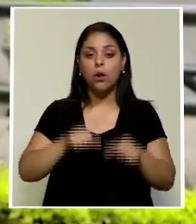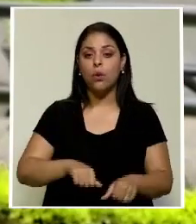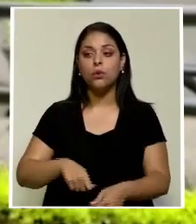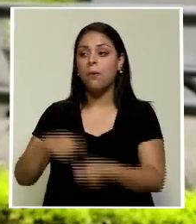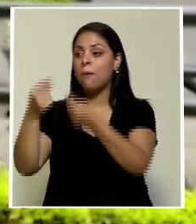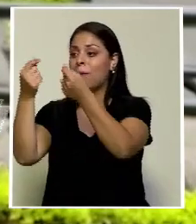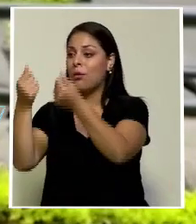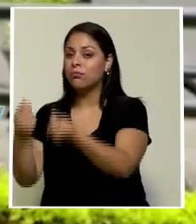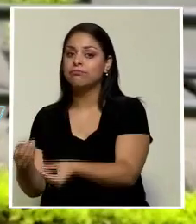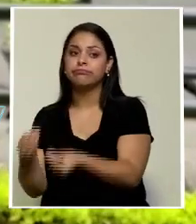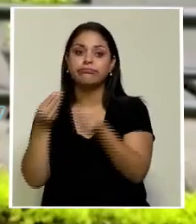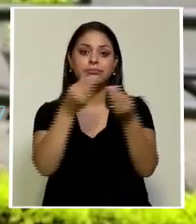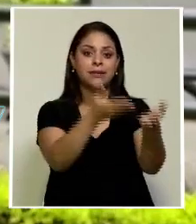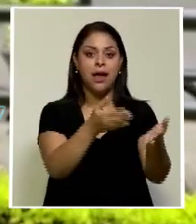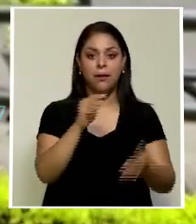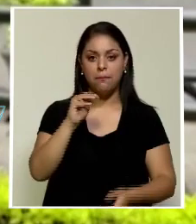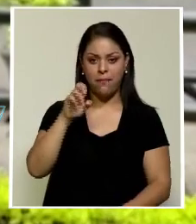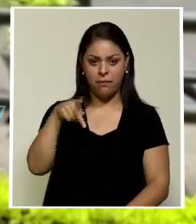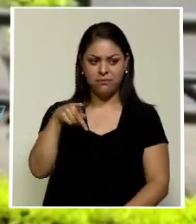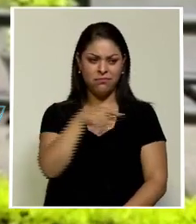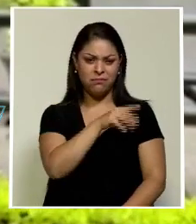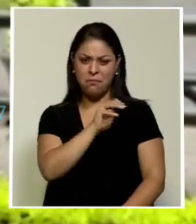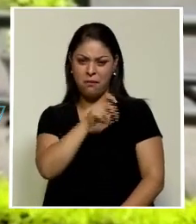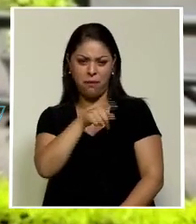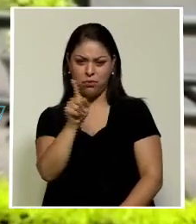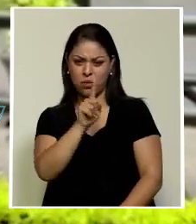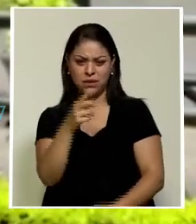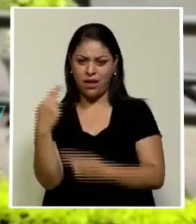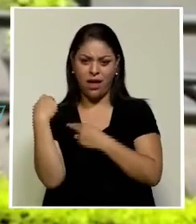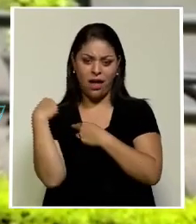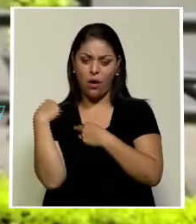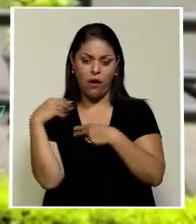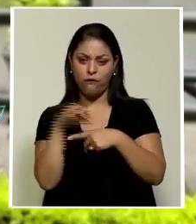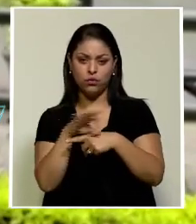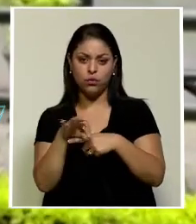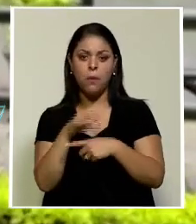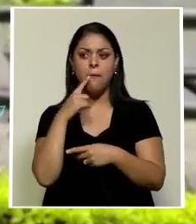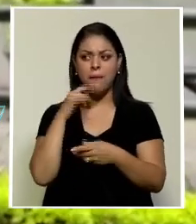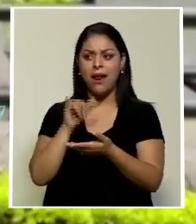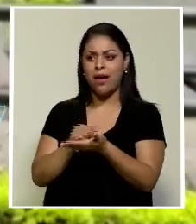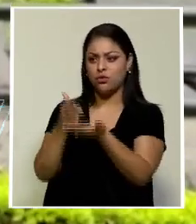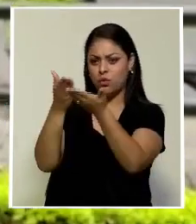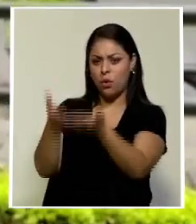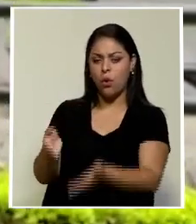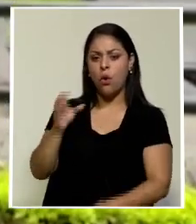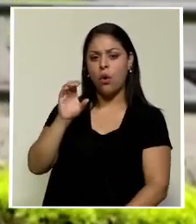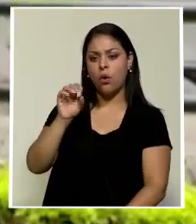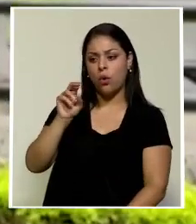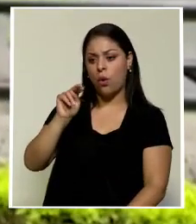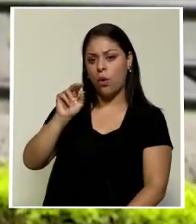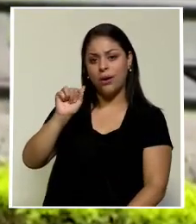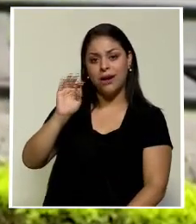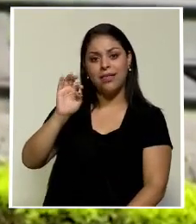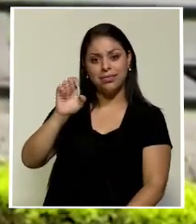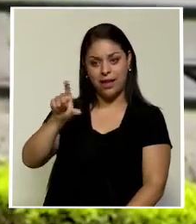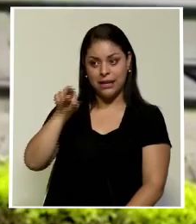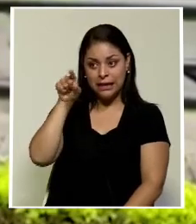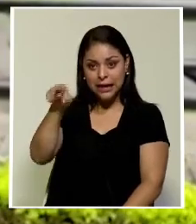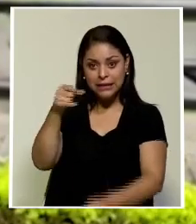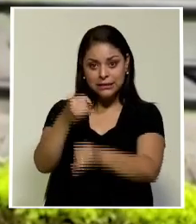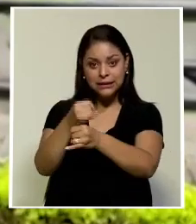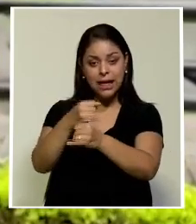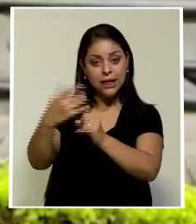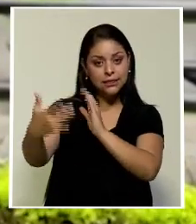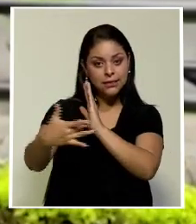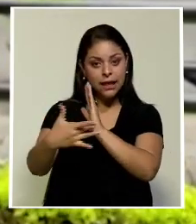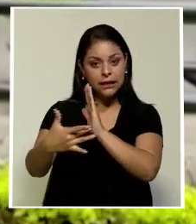fondos al MEP. El MEP no es el encargado de hacer esta función. Para eso fue creado Fonatel. Fonatel es la entidad que es técnica